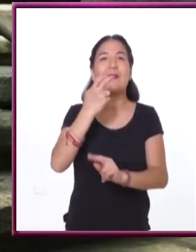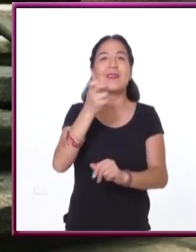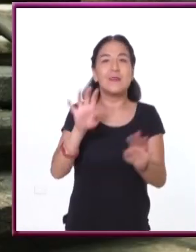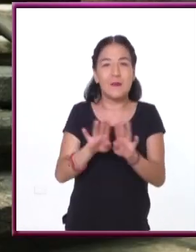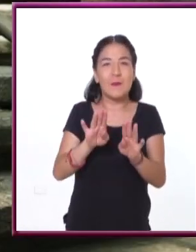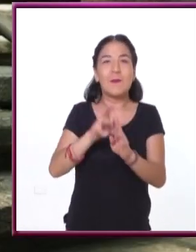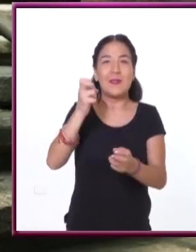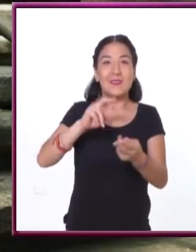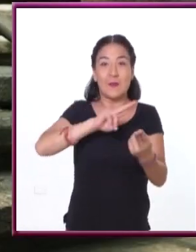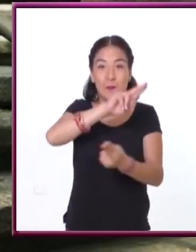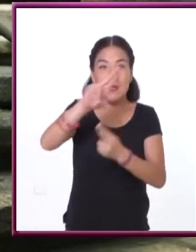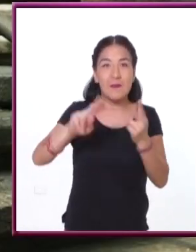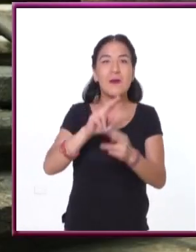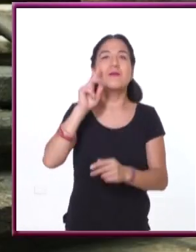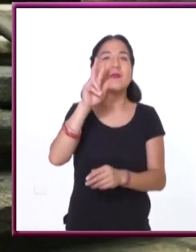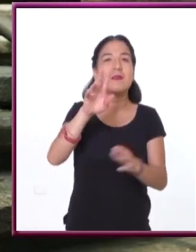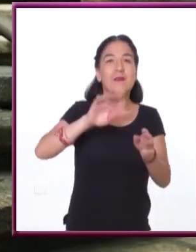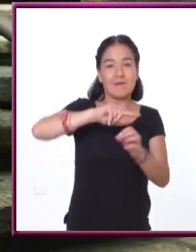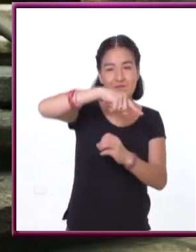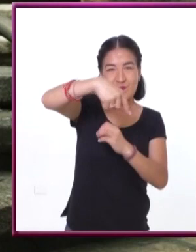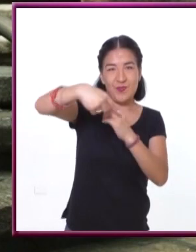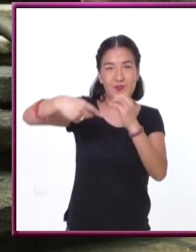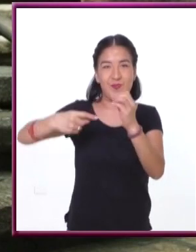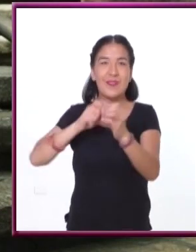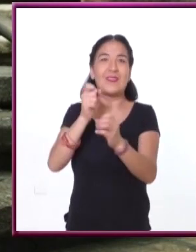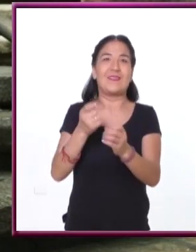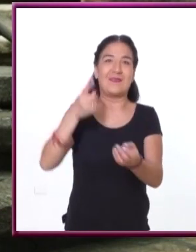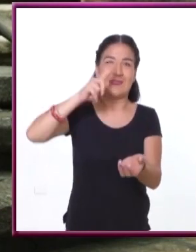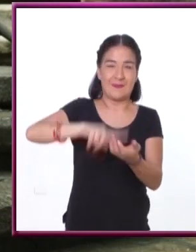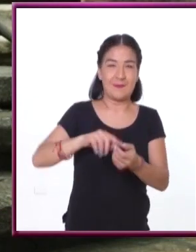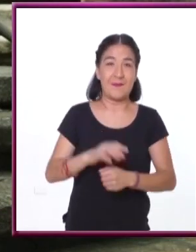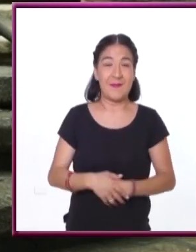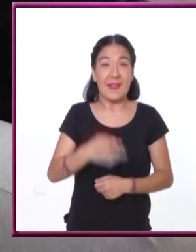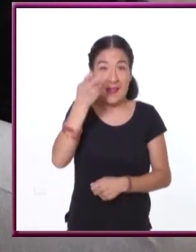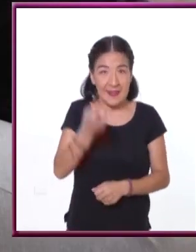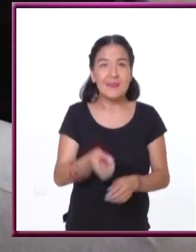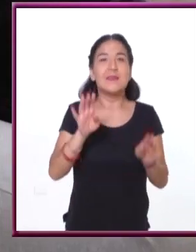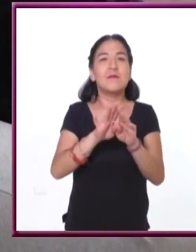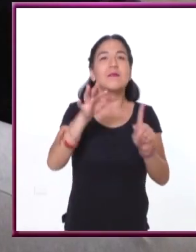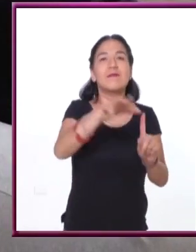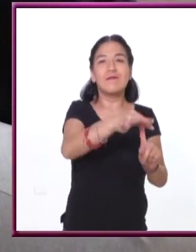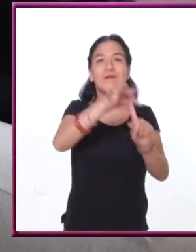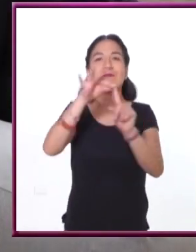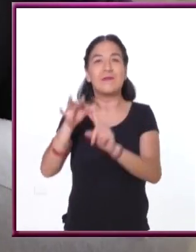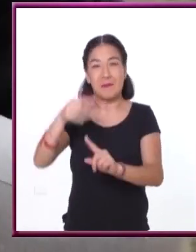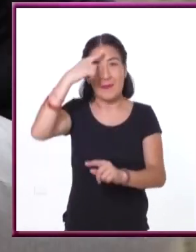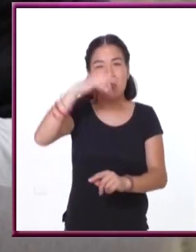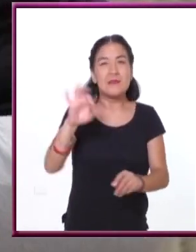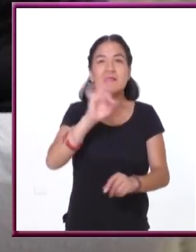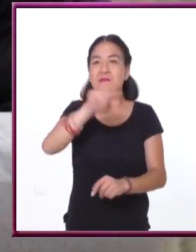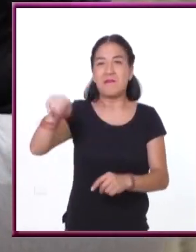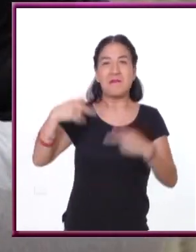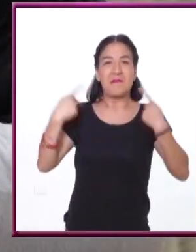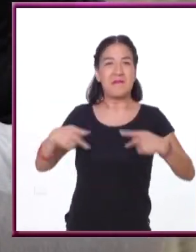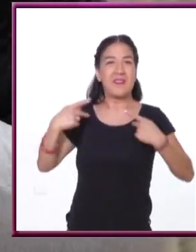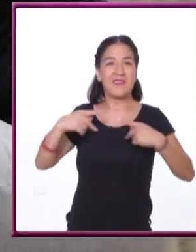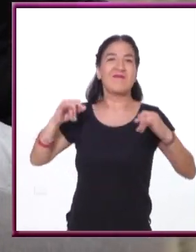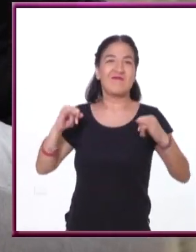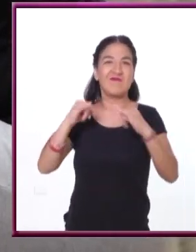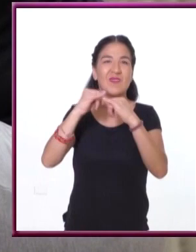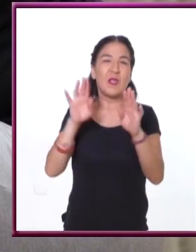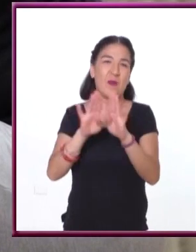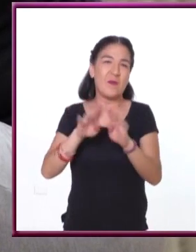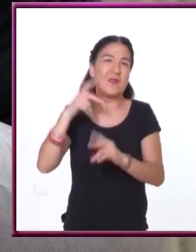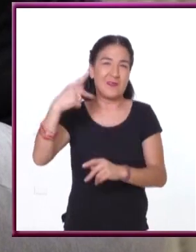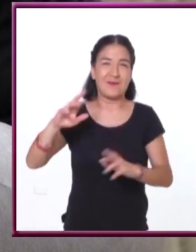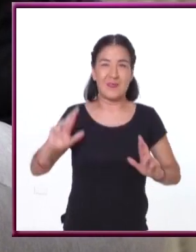Tierra era el centro del universo y que todo giraba a su alrededor. Esto fue tomado como una amenaza por las instituciones más